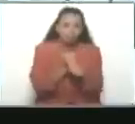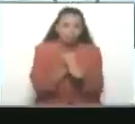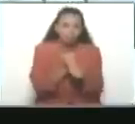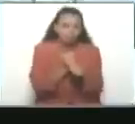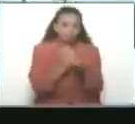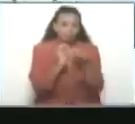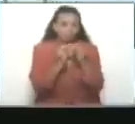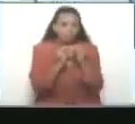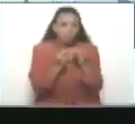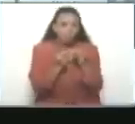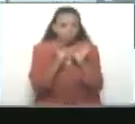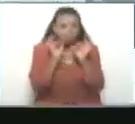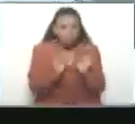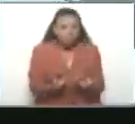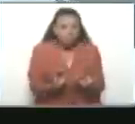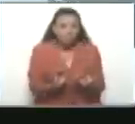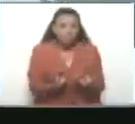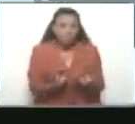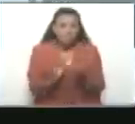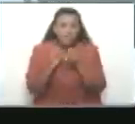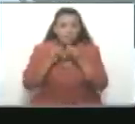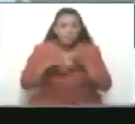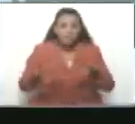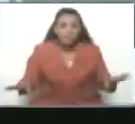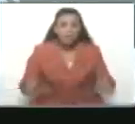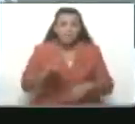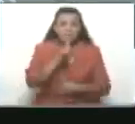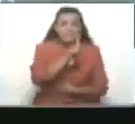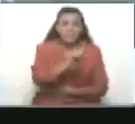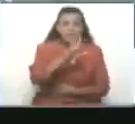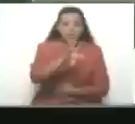recuperaron precisamente se distribuyeron